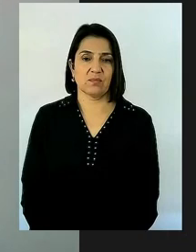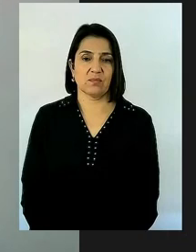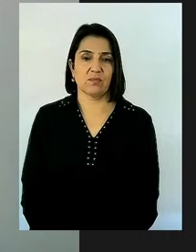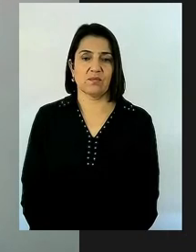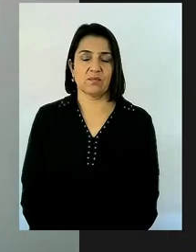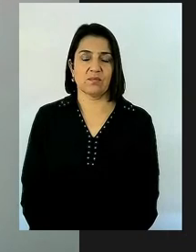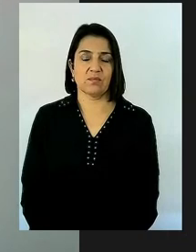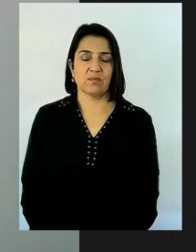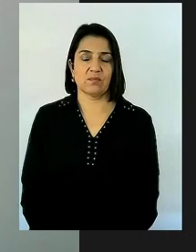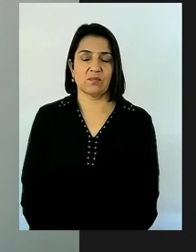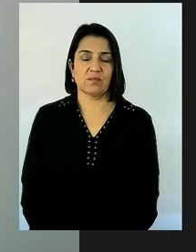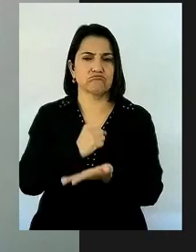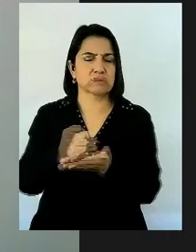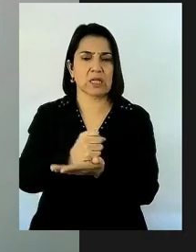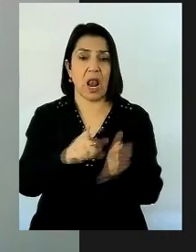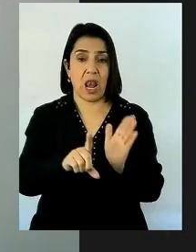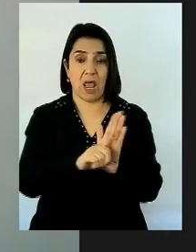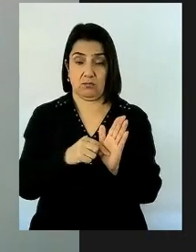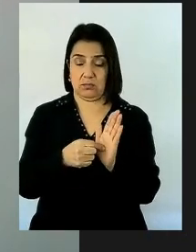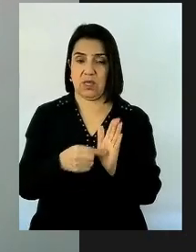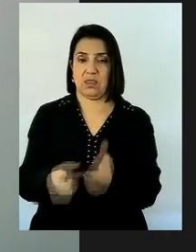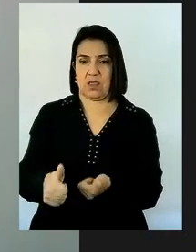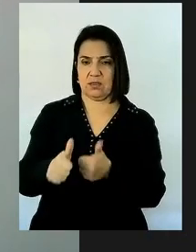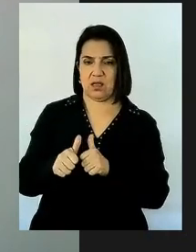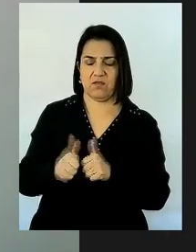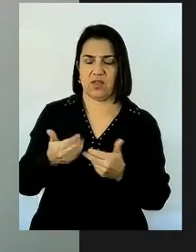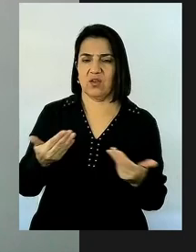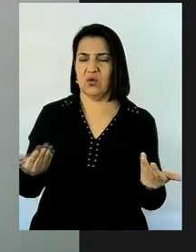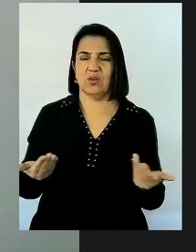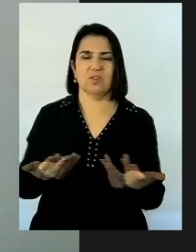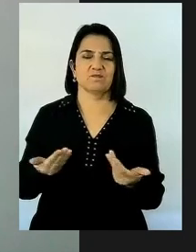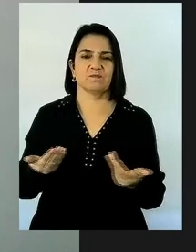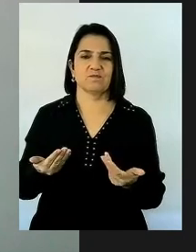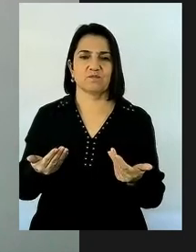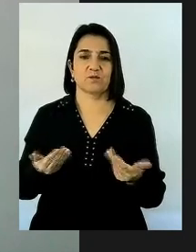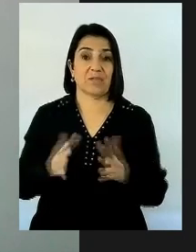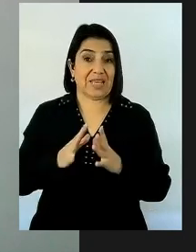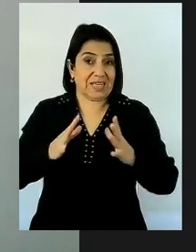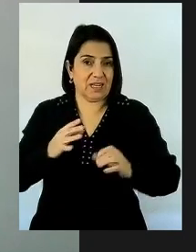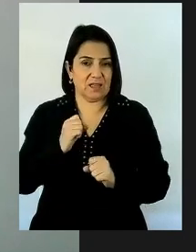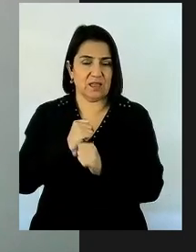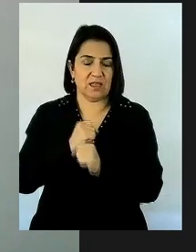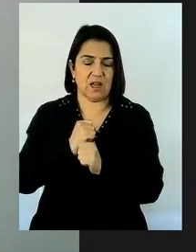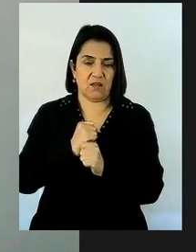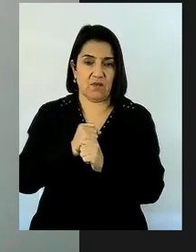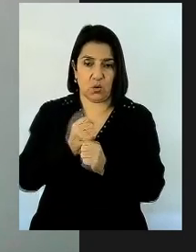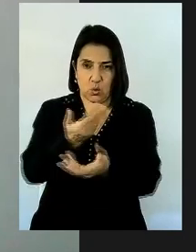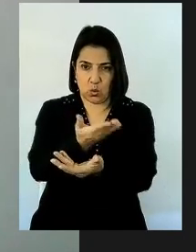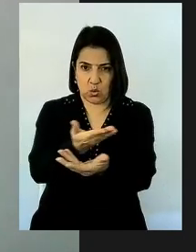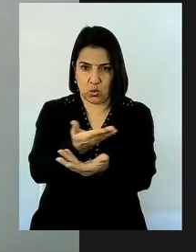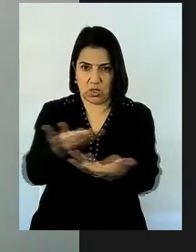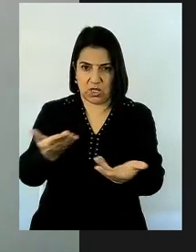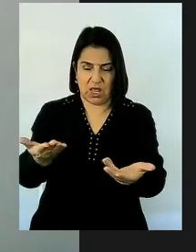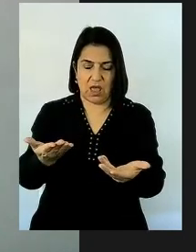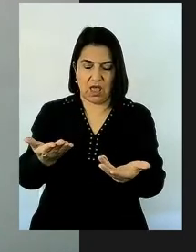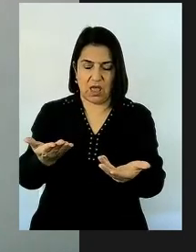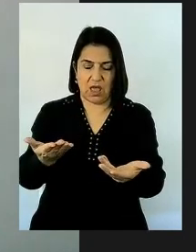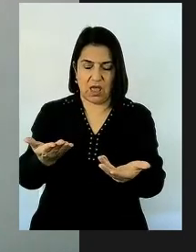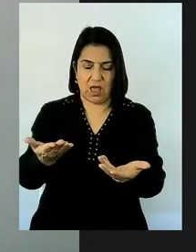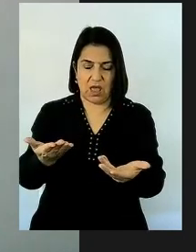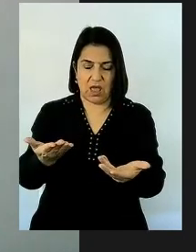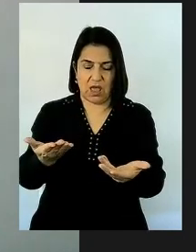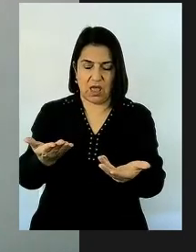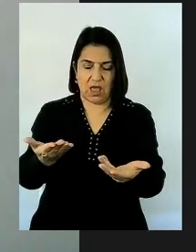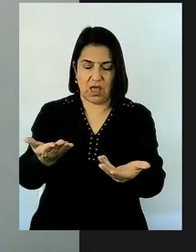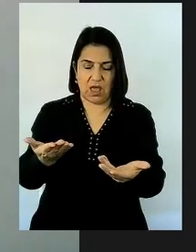desafío y un poco el gran trabajo que ustedes tienen, diría como consejo, es